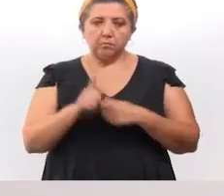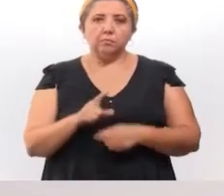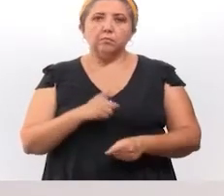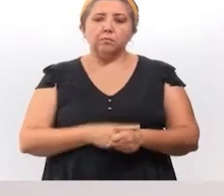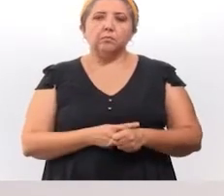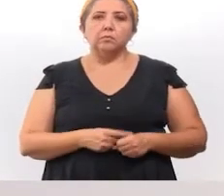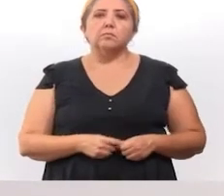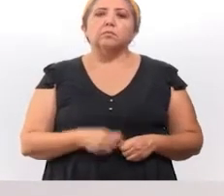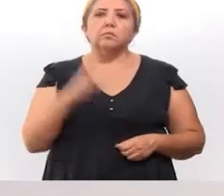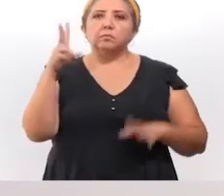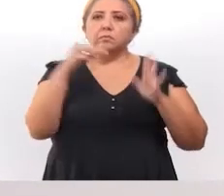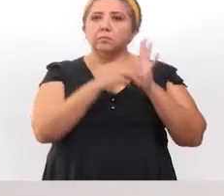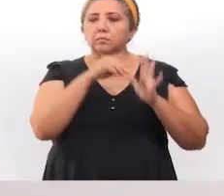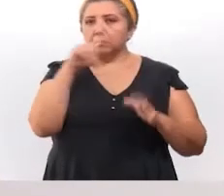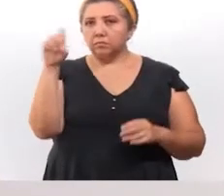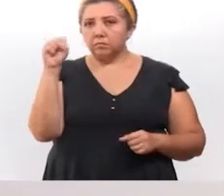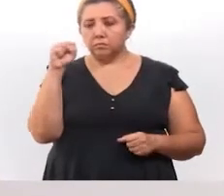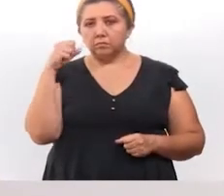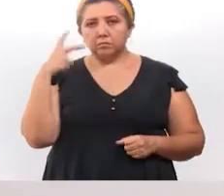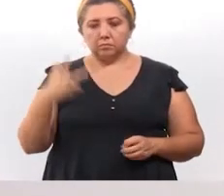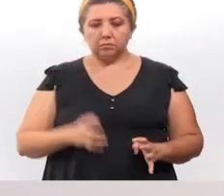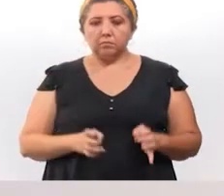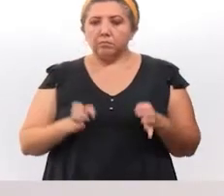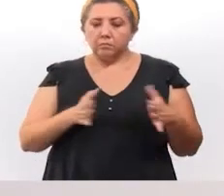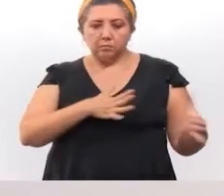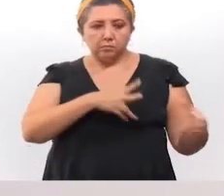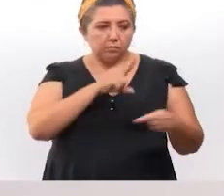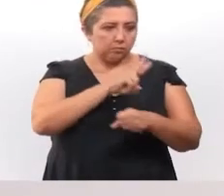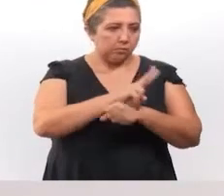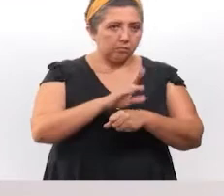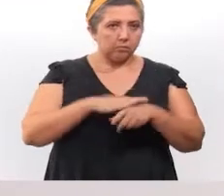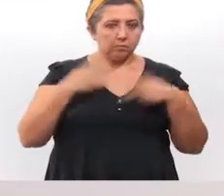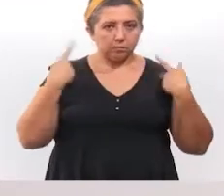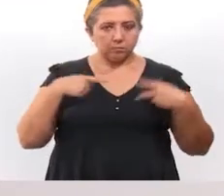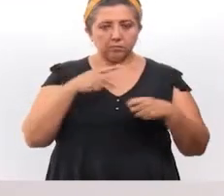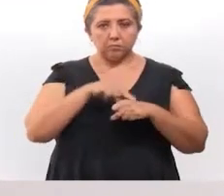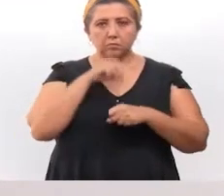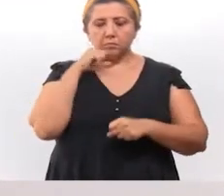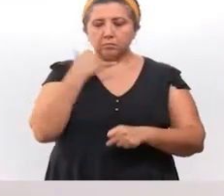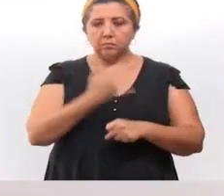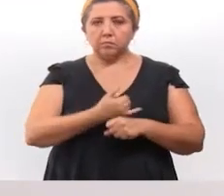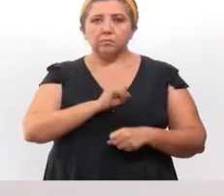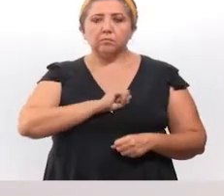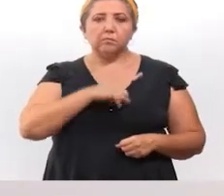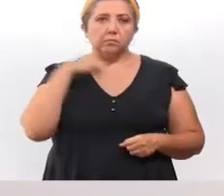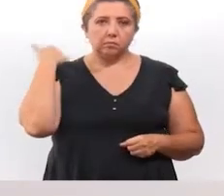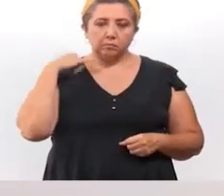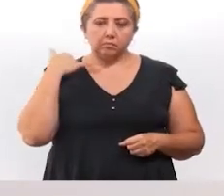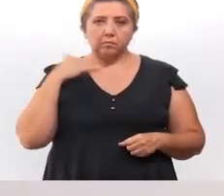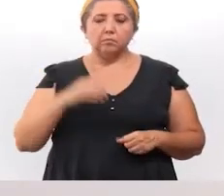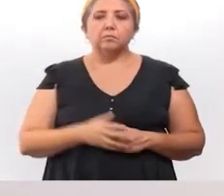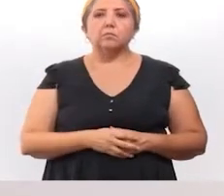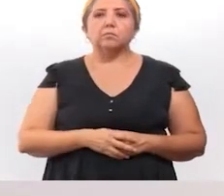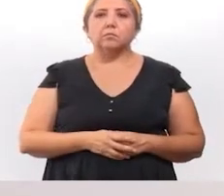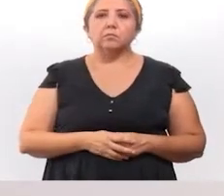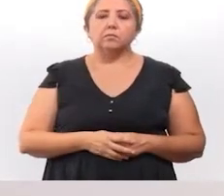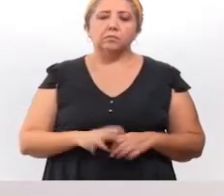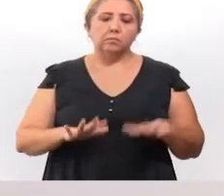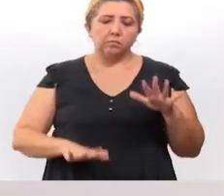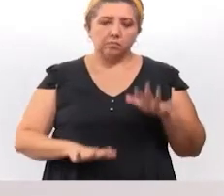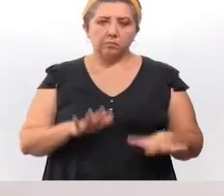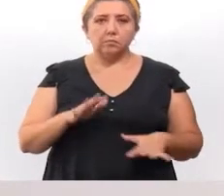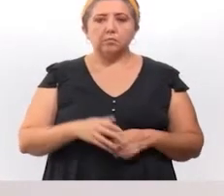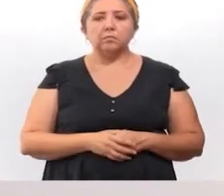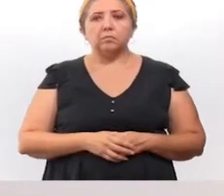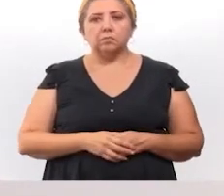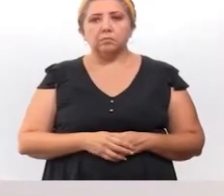casos activos, 2.168 están estables, aislados, monitoreados por personal médico de los servicios de salud de Yucatán.